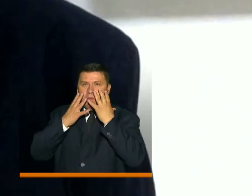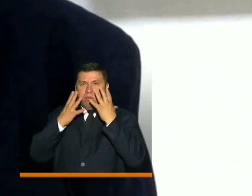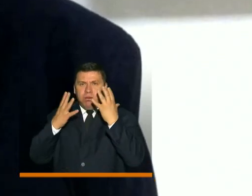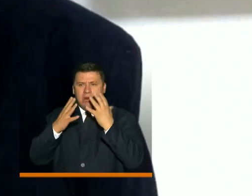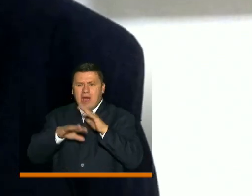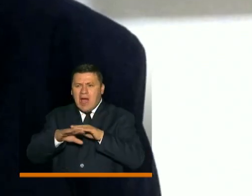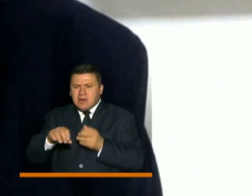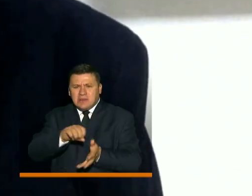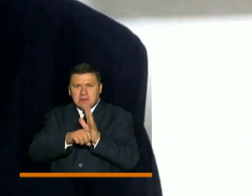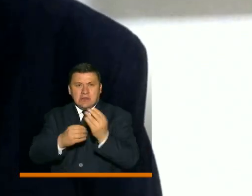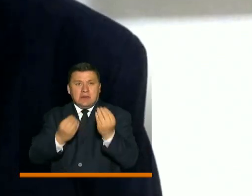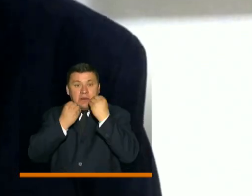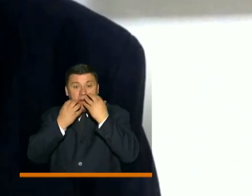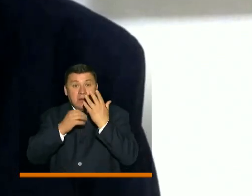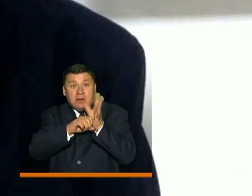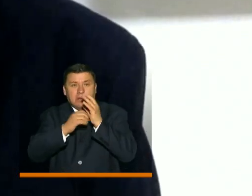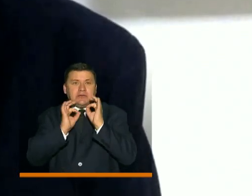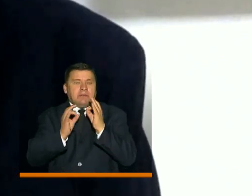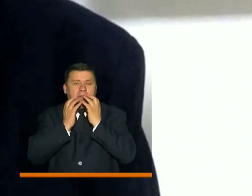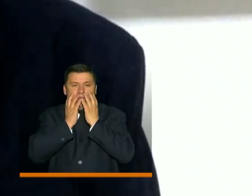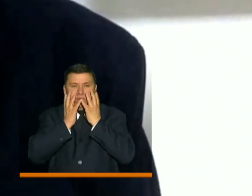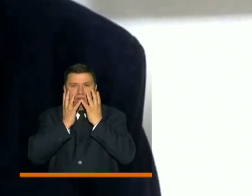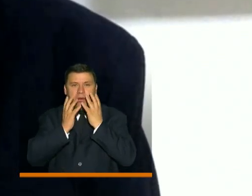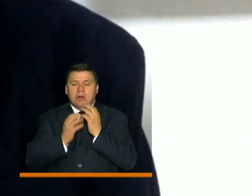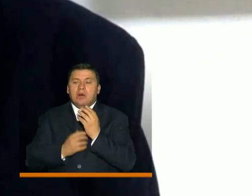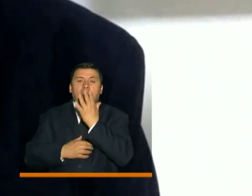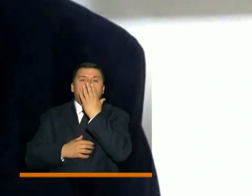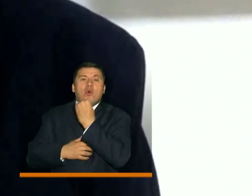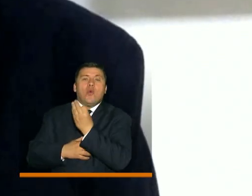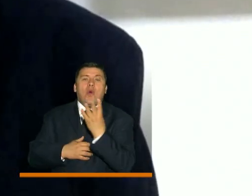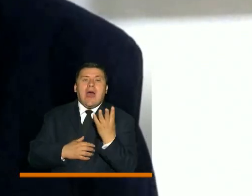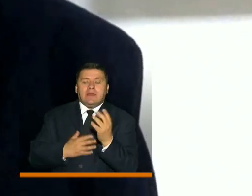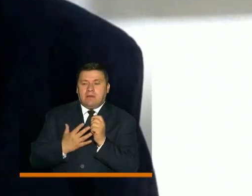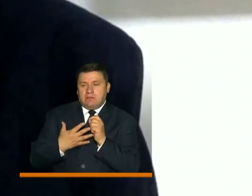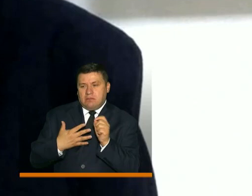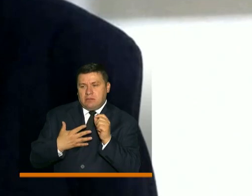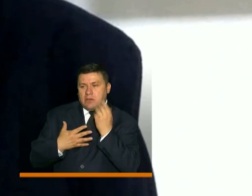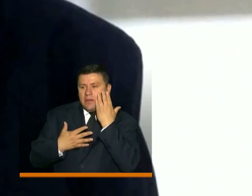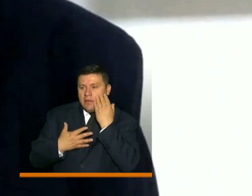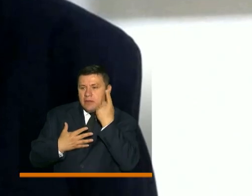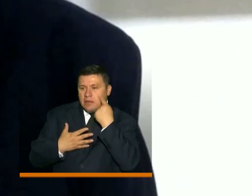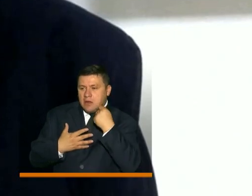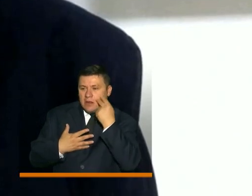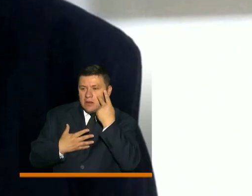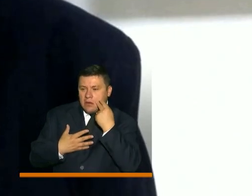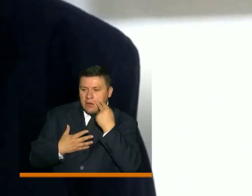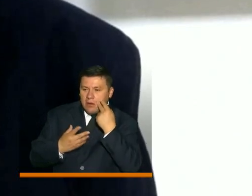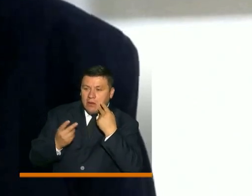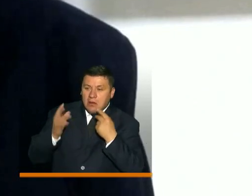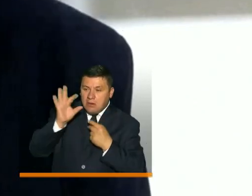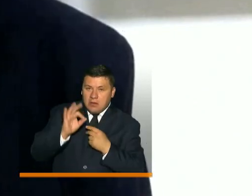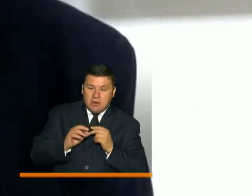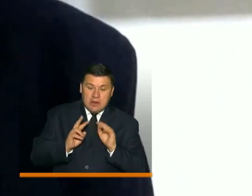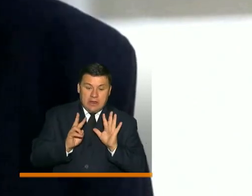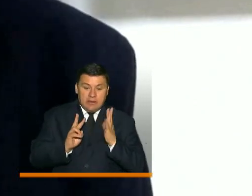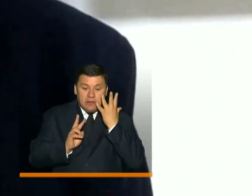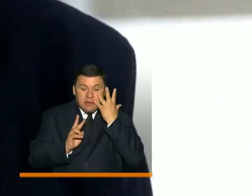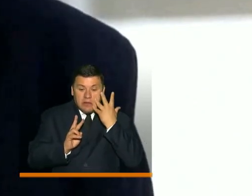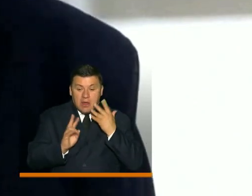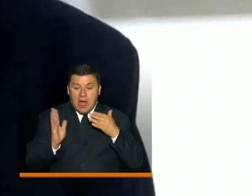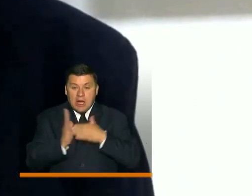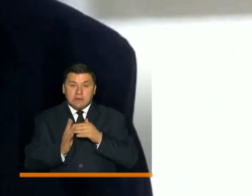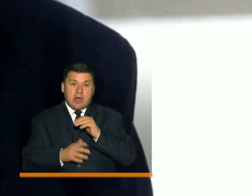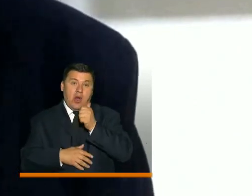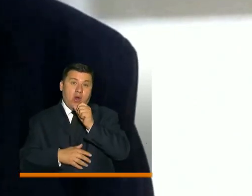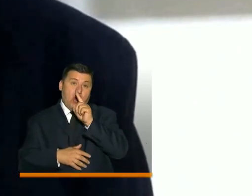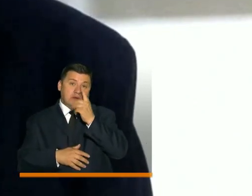el virus. Llevar el conteo, la secuencia de los días que lleva. Del día 7º al 11º